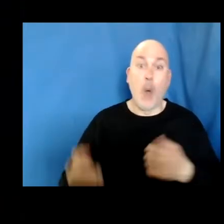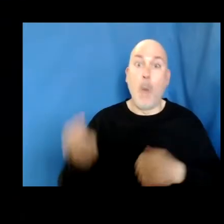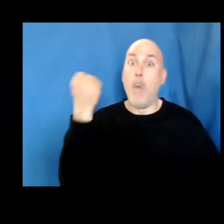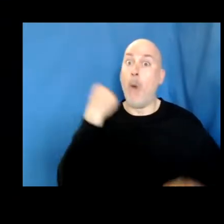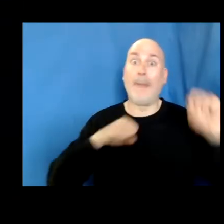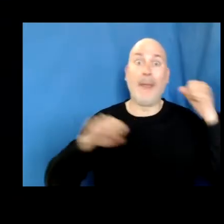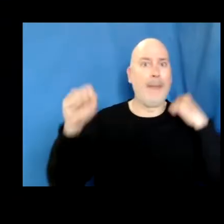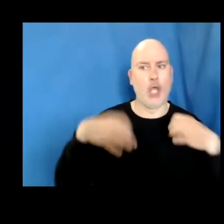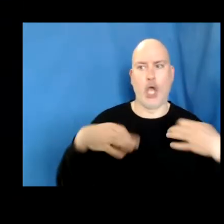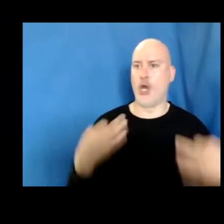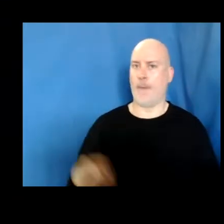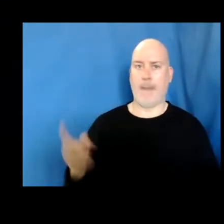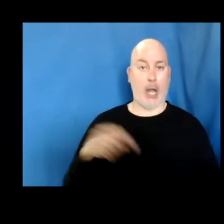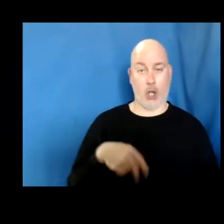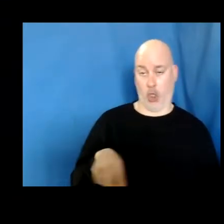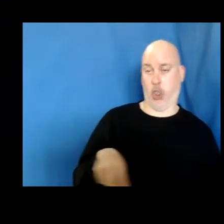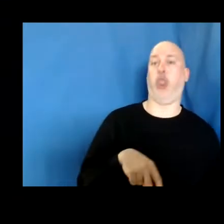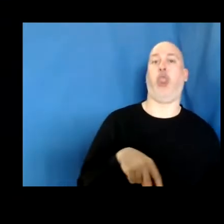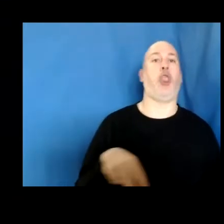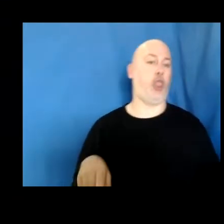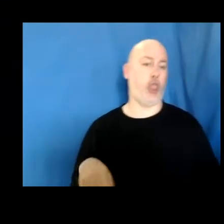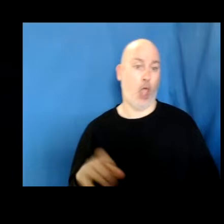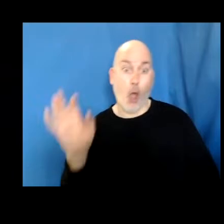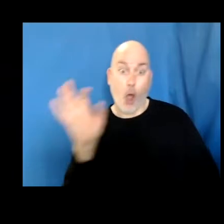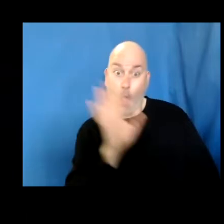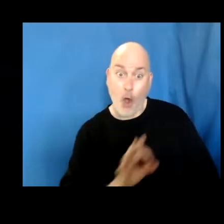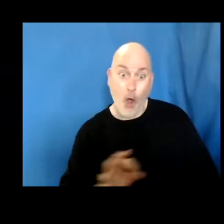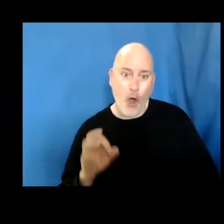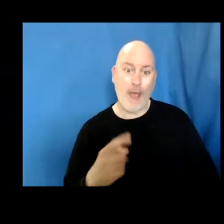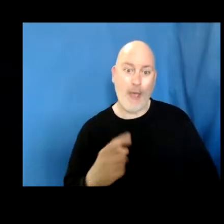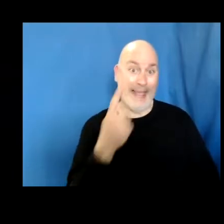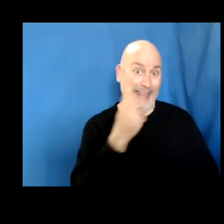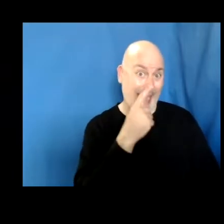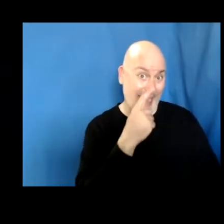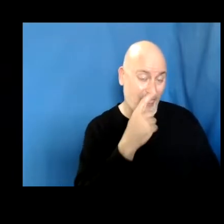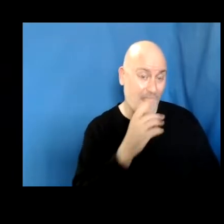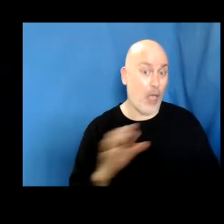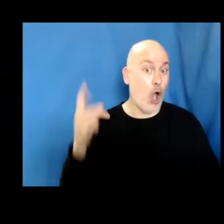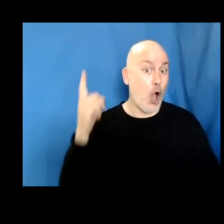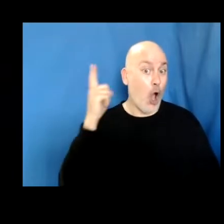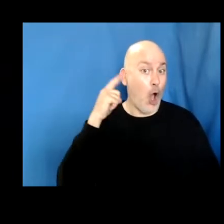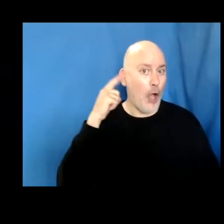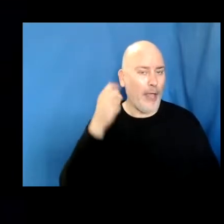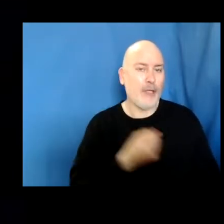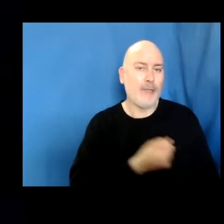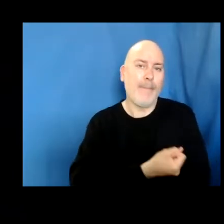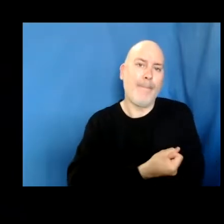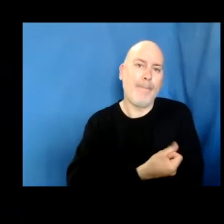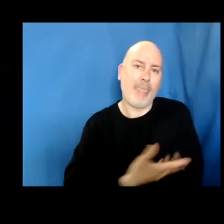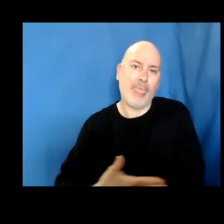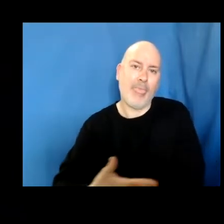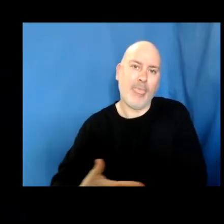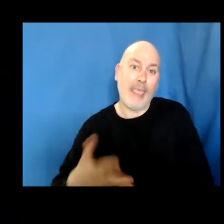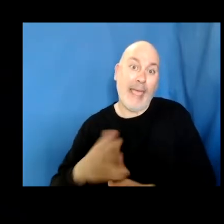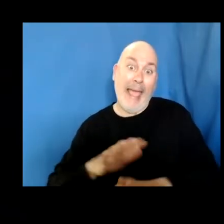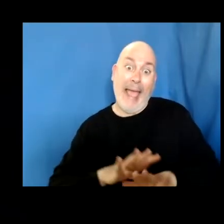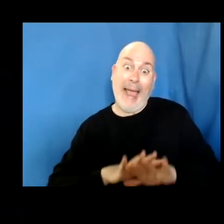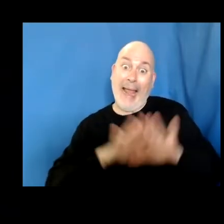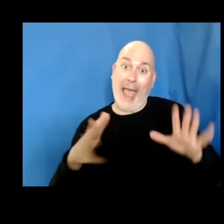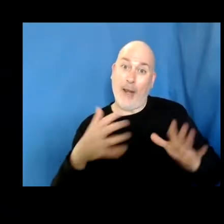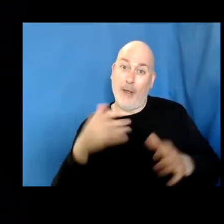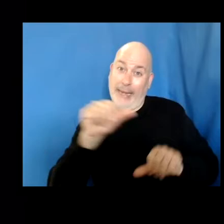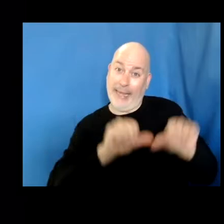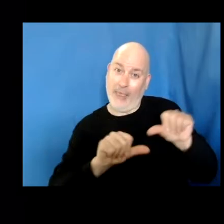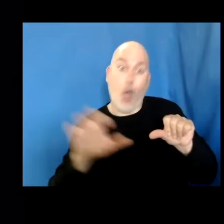movimientos anormales o si viésemos que o bien por la nariz o bien por los oídos sale un líquido claro o sale sangre.